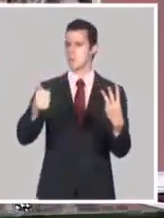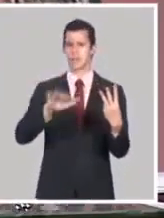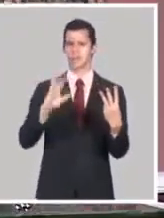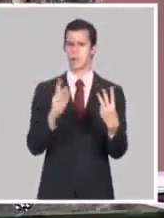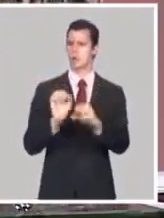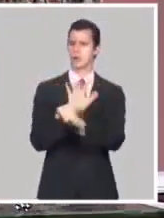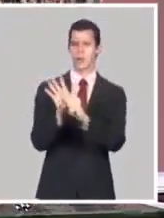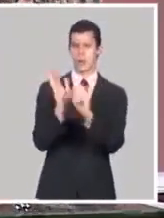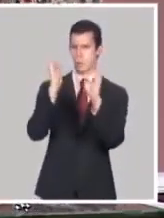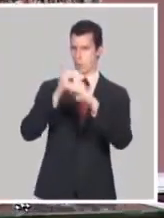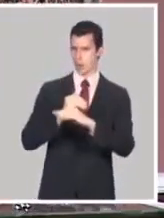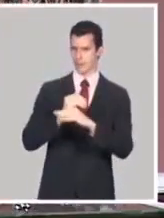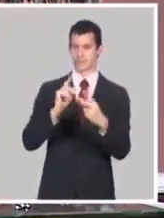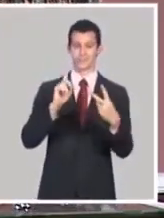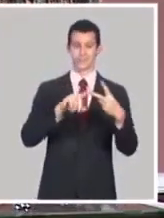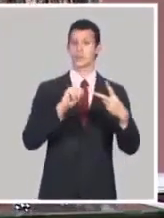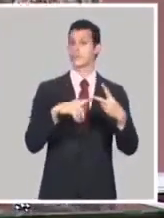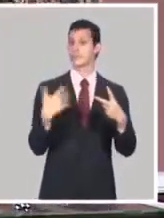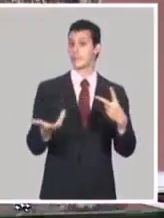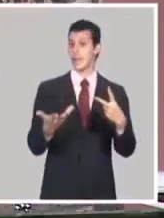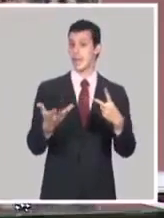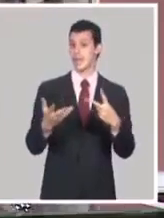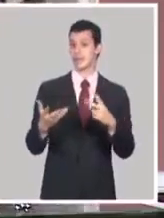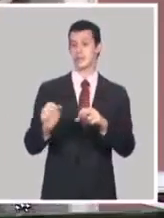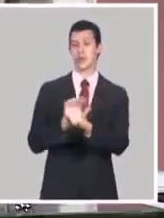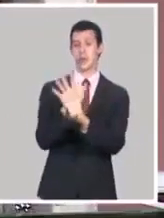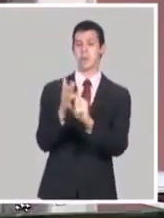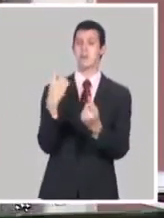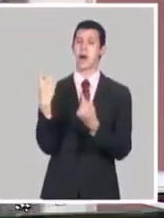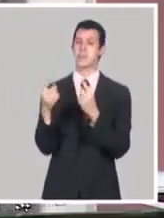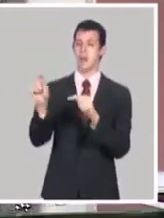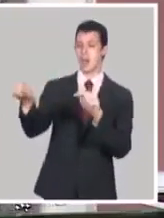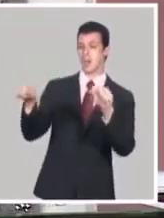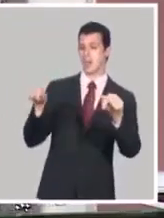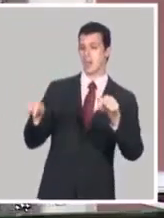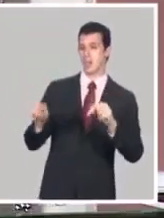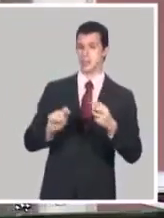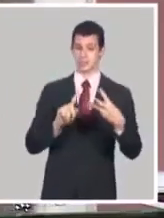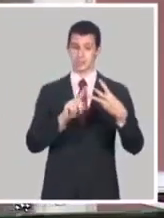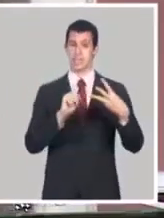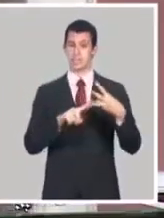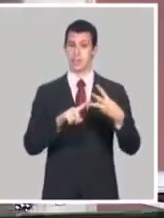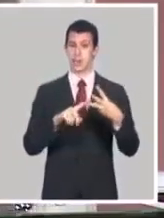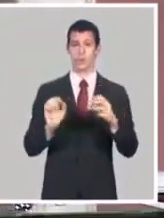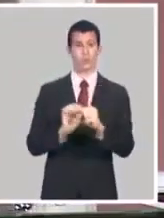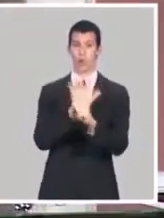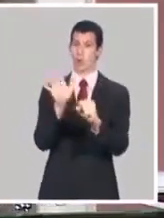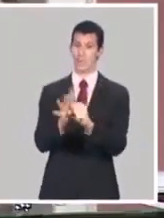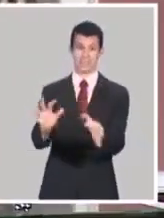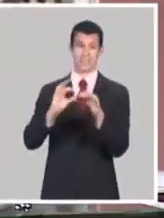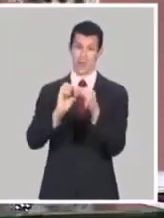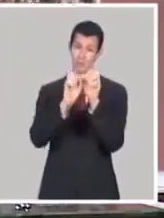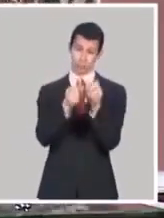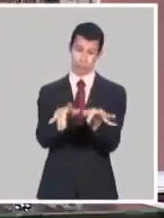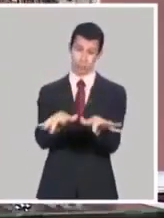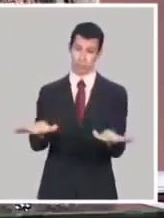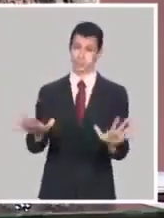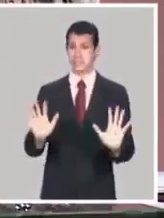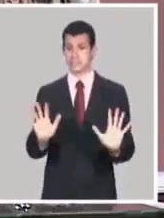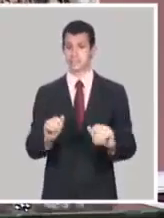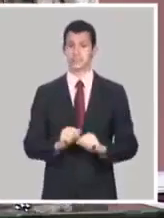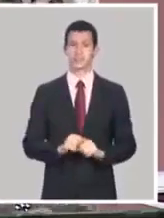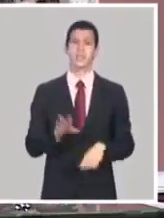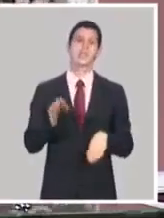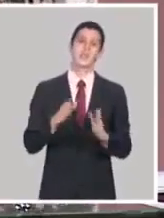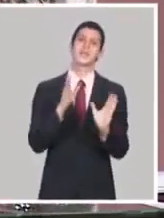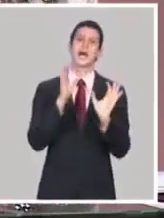favorable pueden terminar el curso 23 de julio e iniciar el curso 21 22 el primero de septiembre el